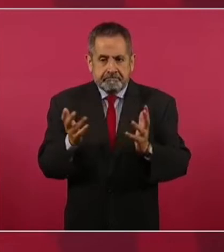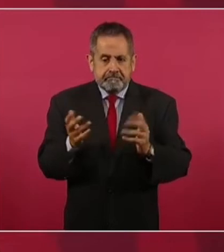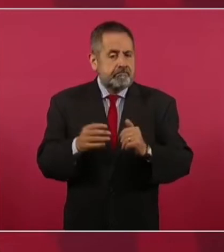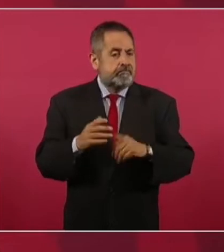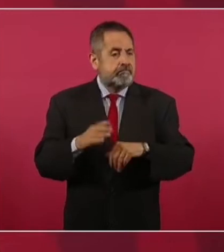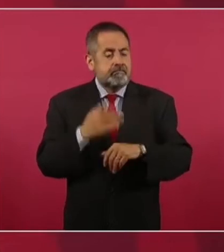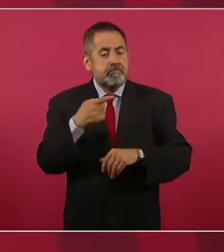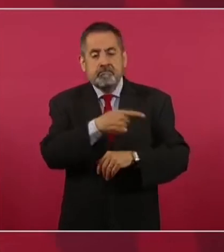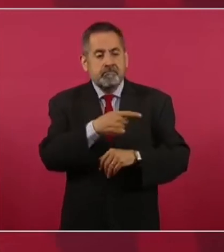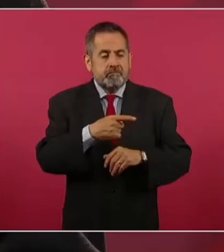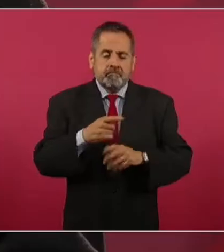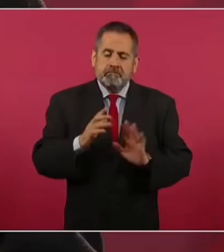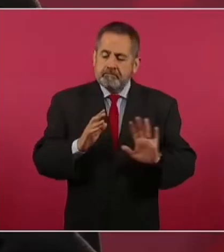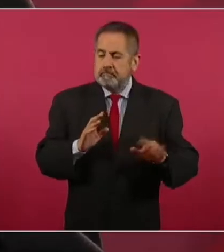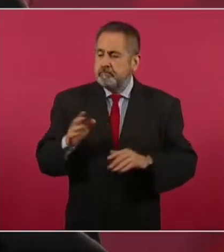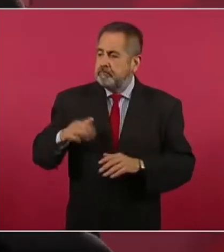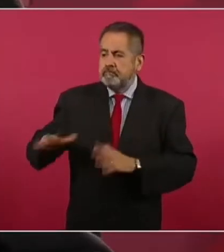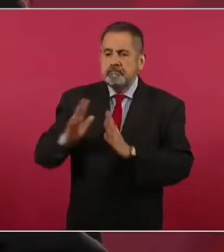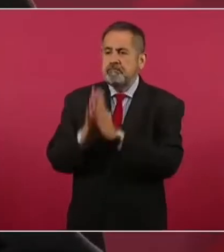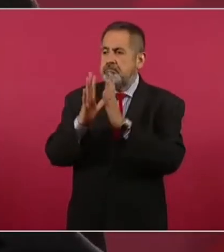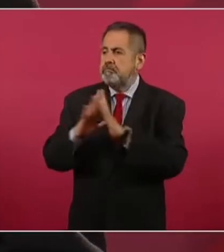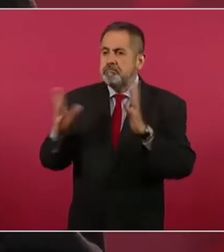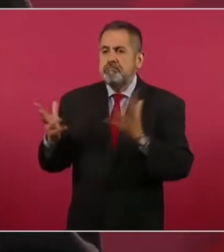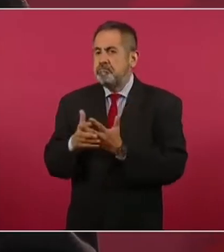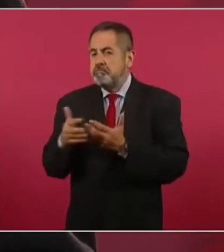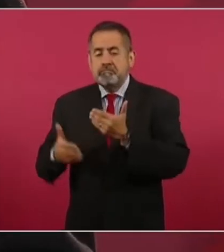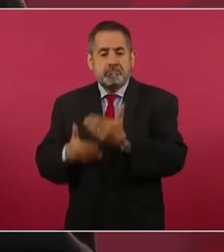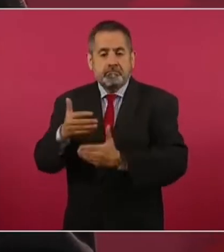gracias a la participación de todos,